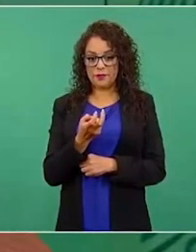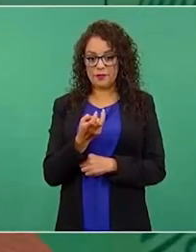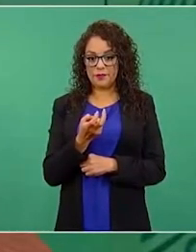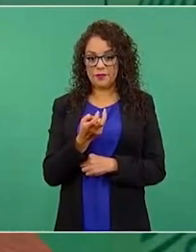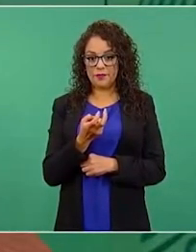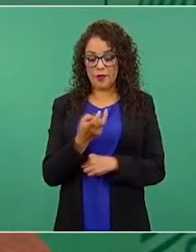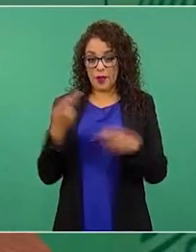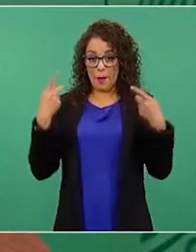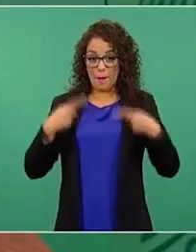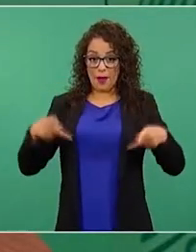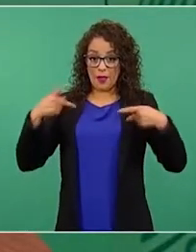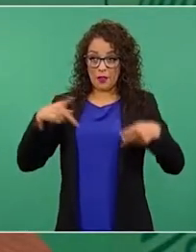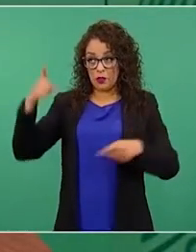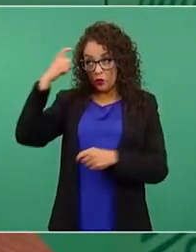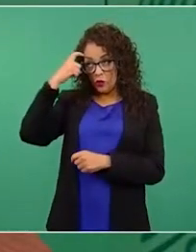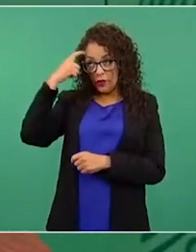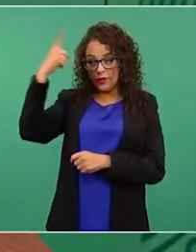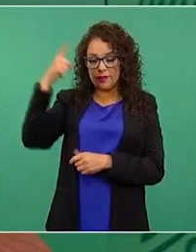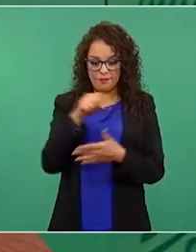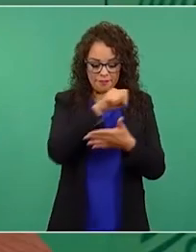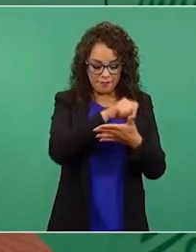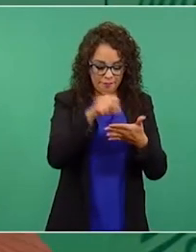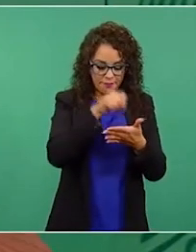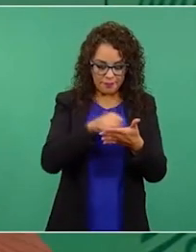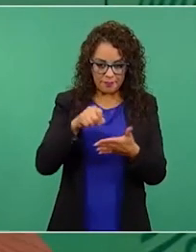escritores, periodistas,